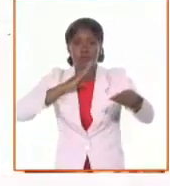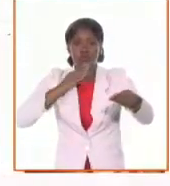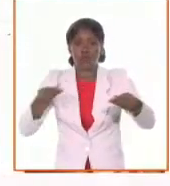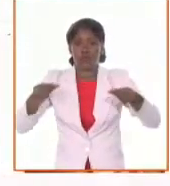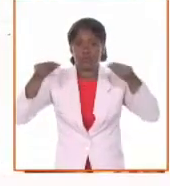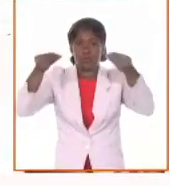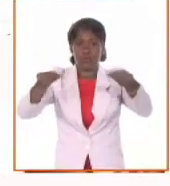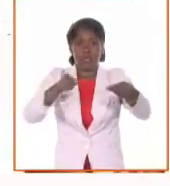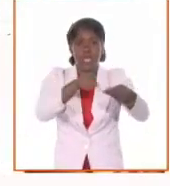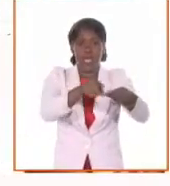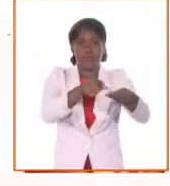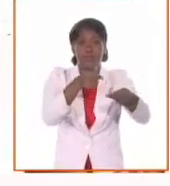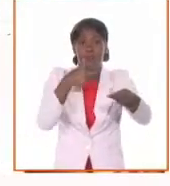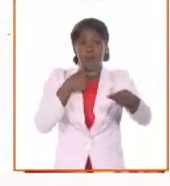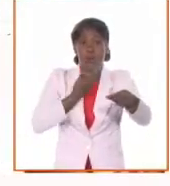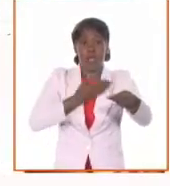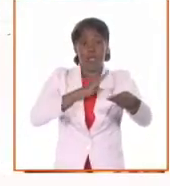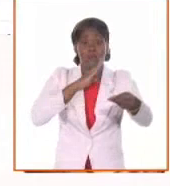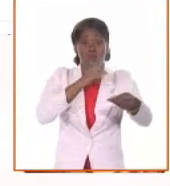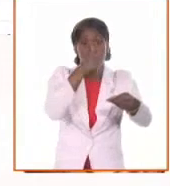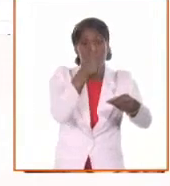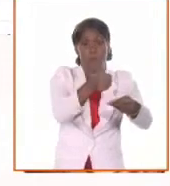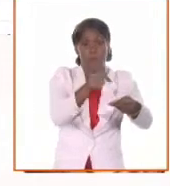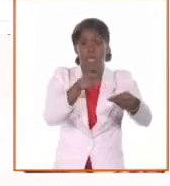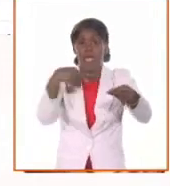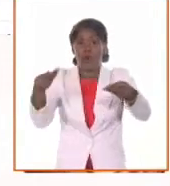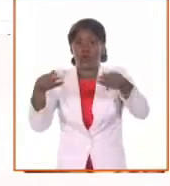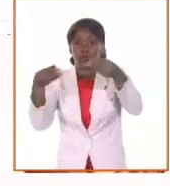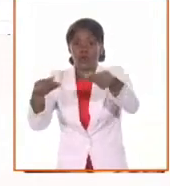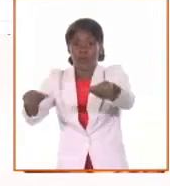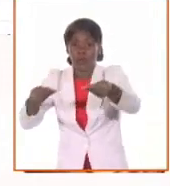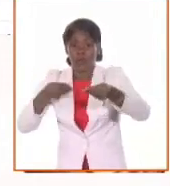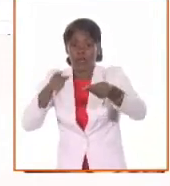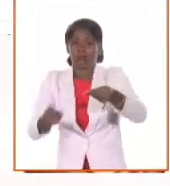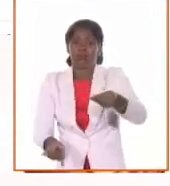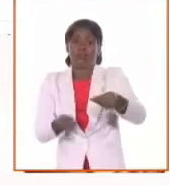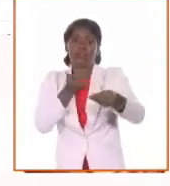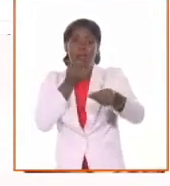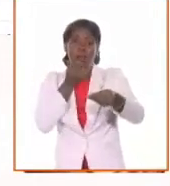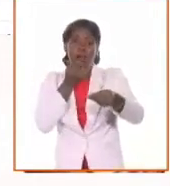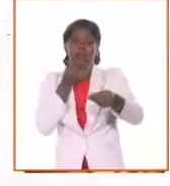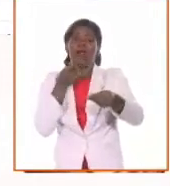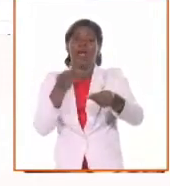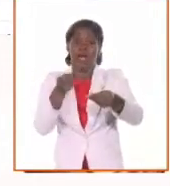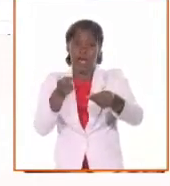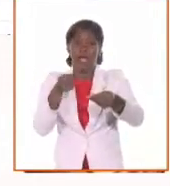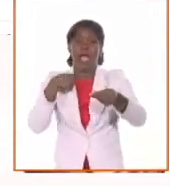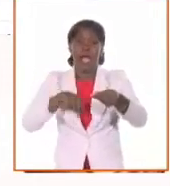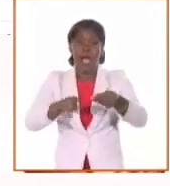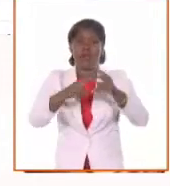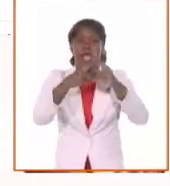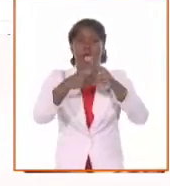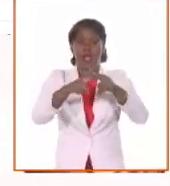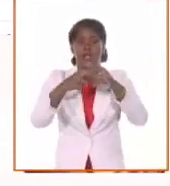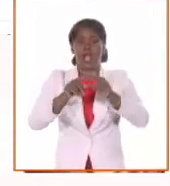proceso en Sí si es presencial porque lleva toda toda esta información